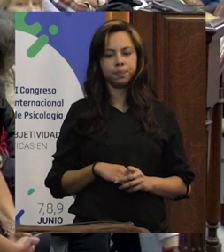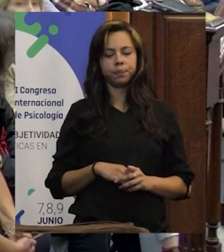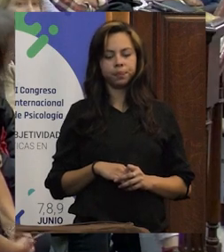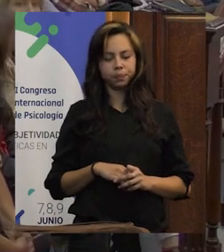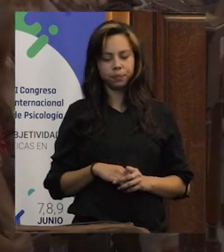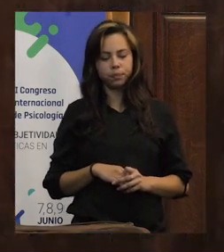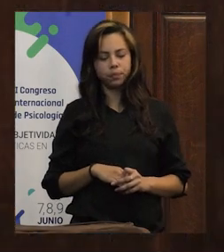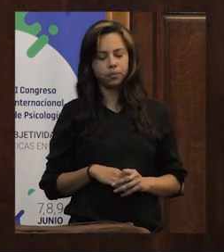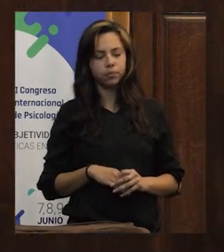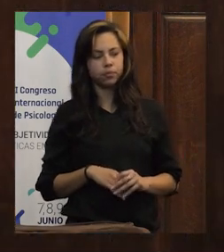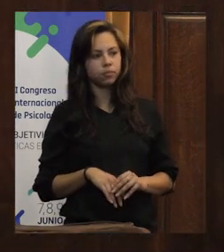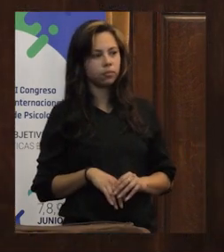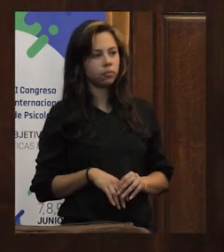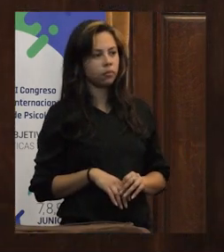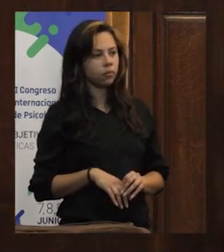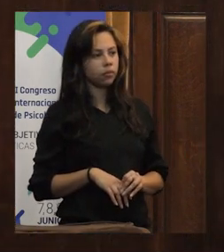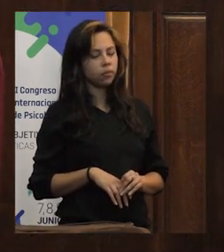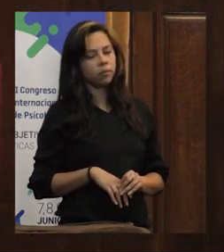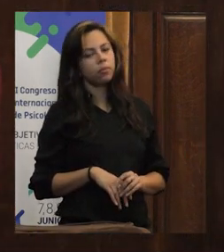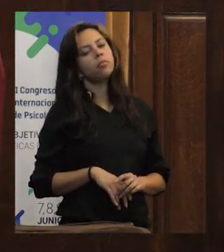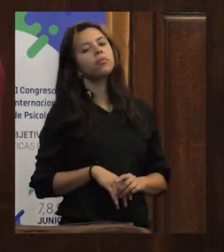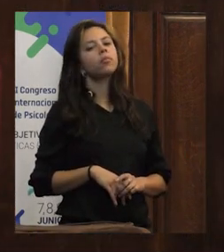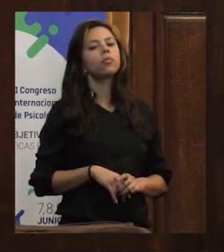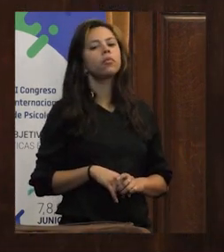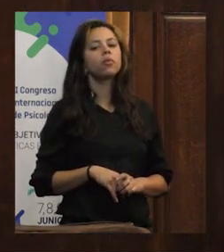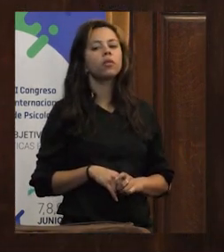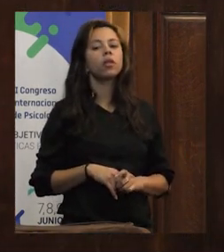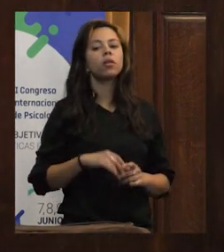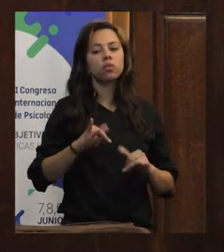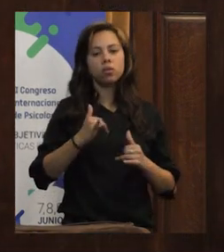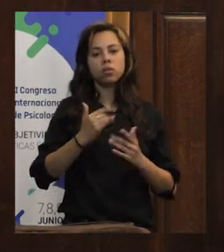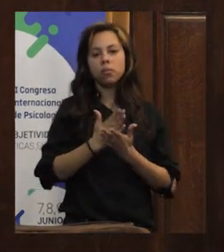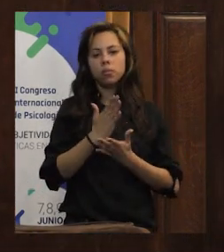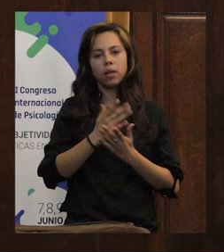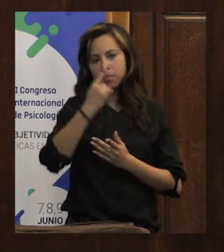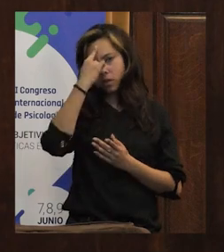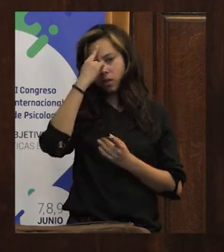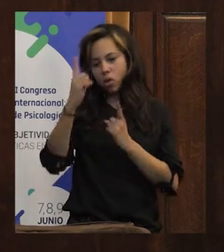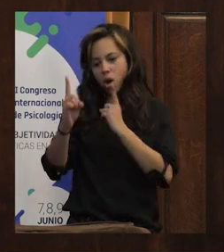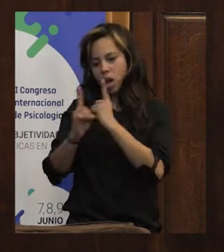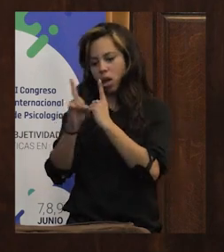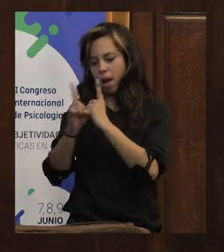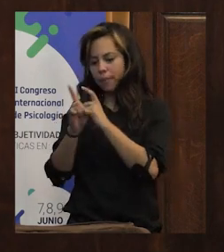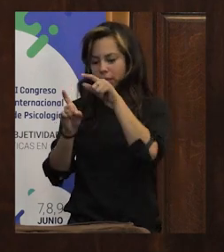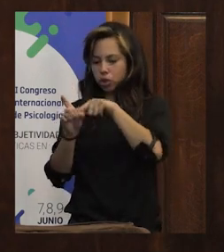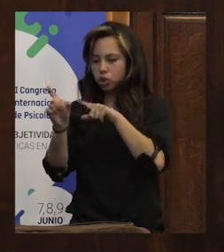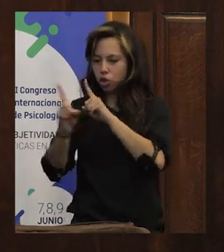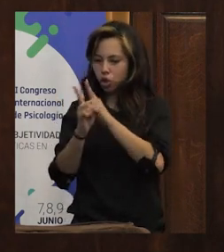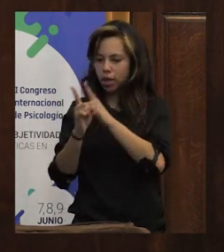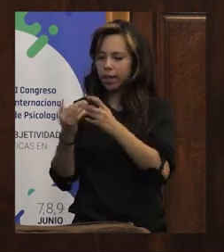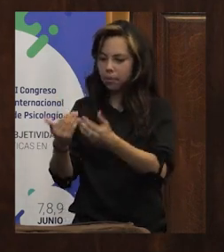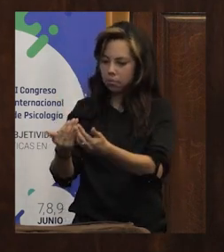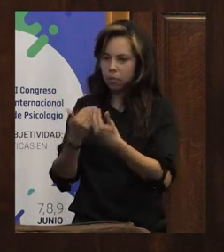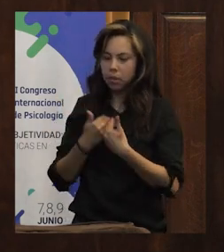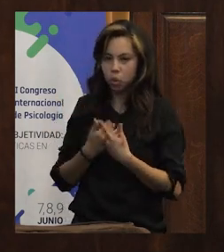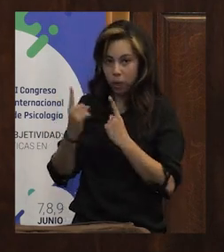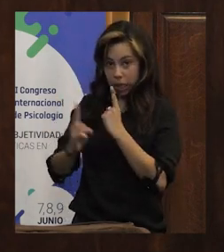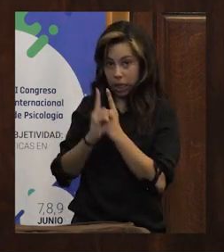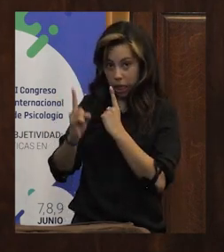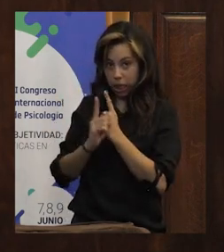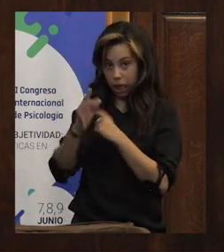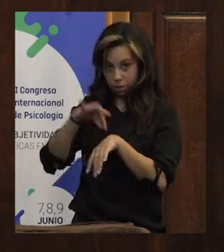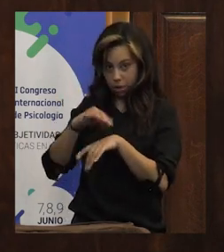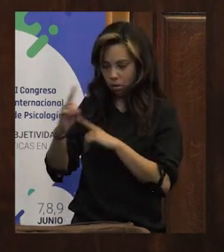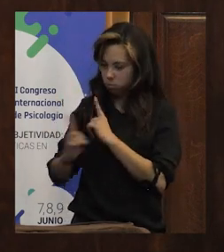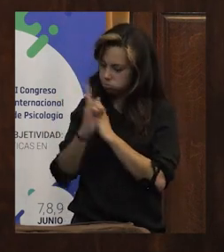Tá. Tá. Eu estava pensando muito mais no consultante, sim? Mas em la arena